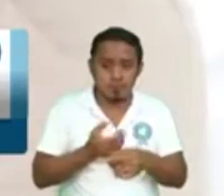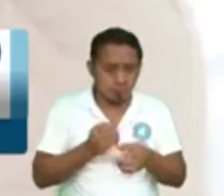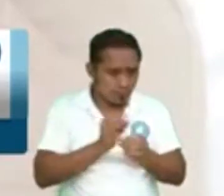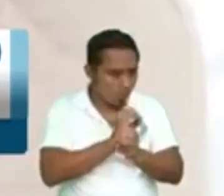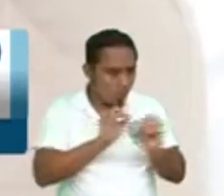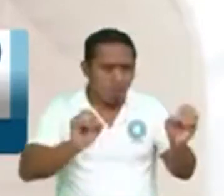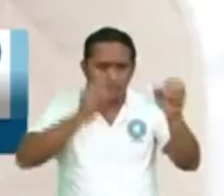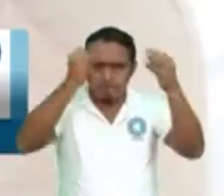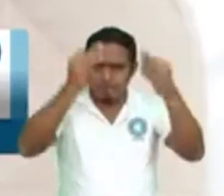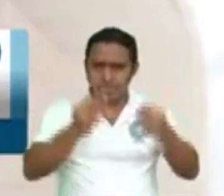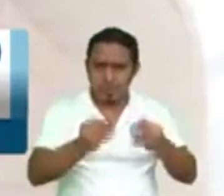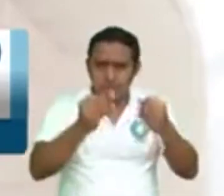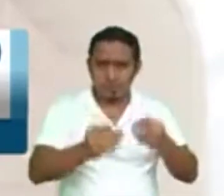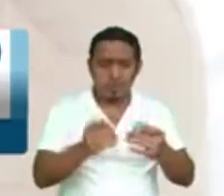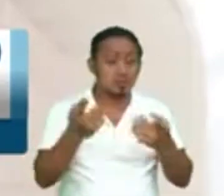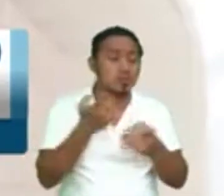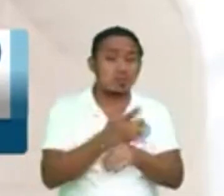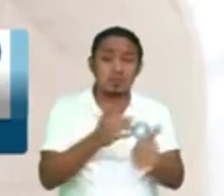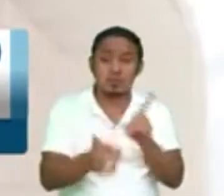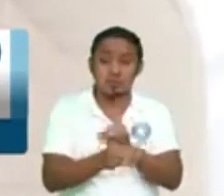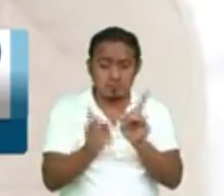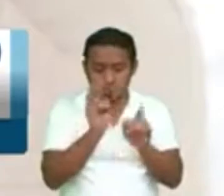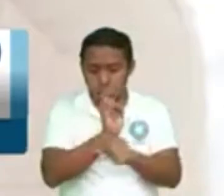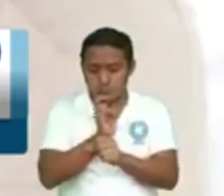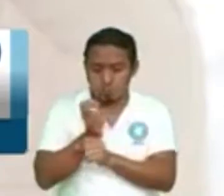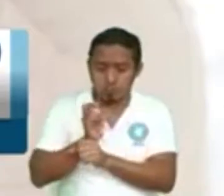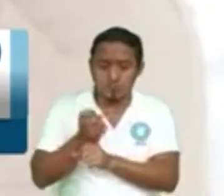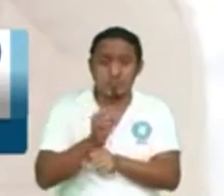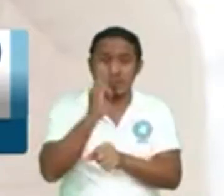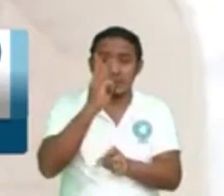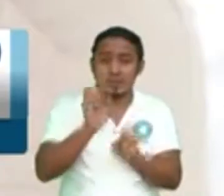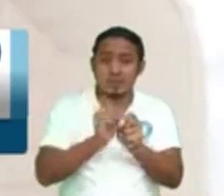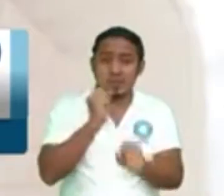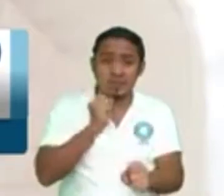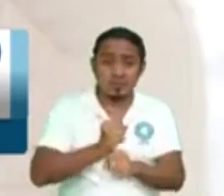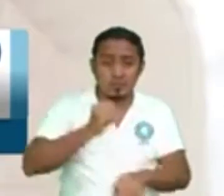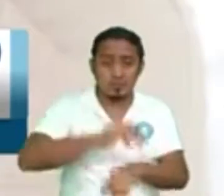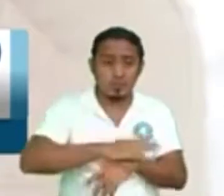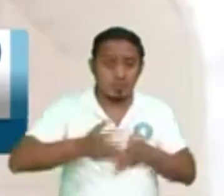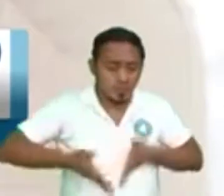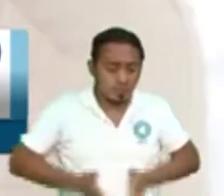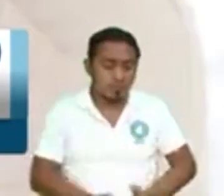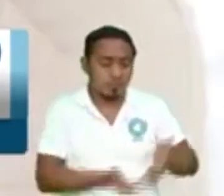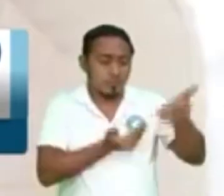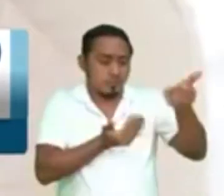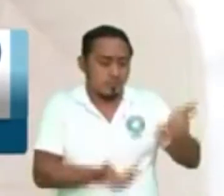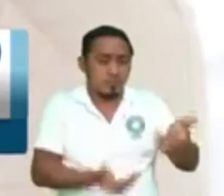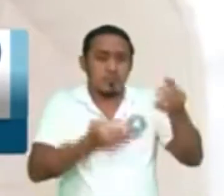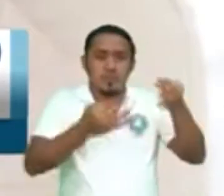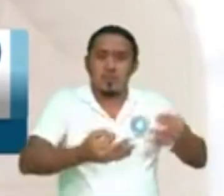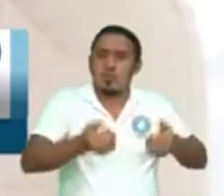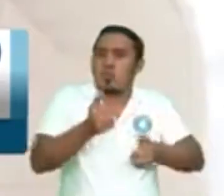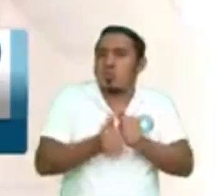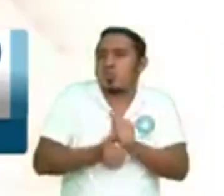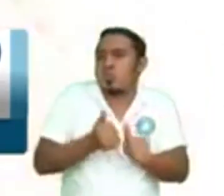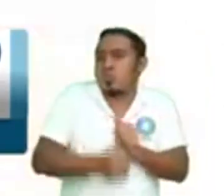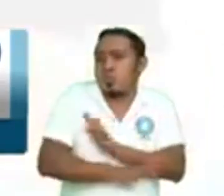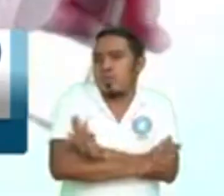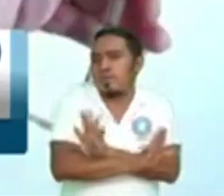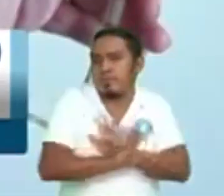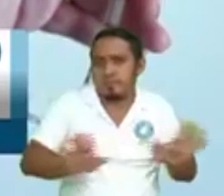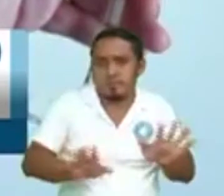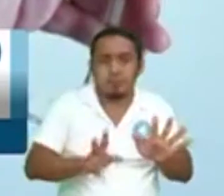bien, es darle un seguimiento por lo menos unos 3 años a ambos. Sí, concluyó el niño, nació bien, gracias a Dios no tuvo ninguna